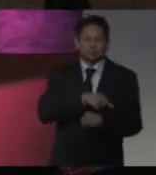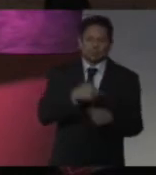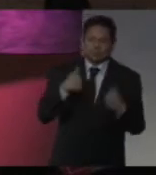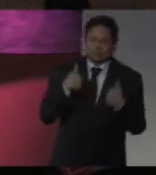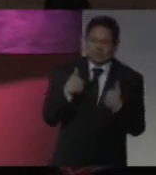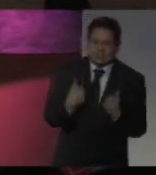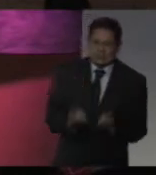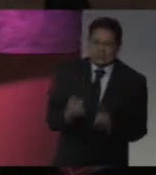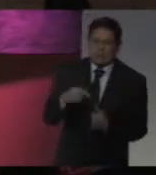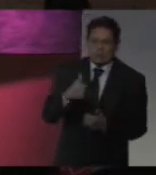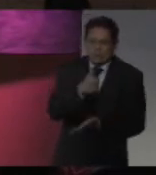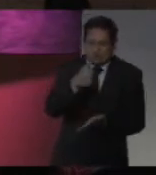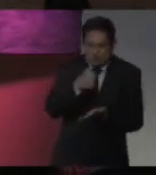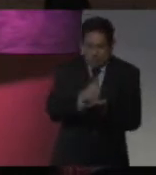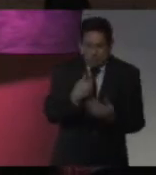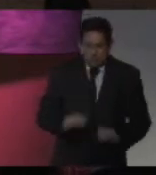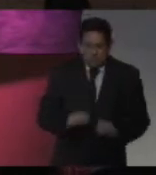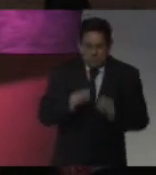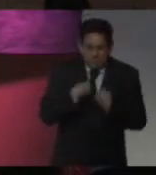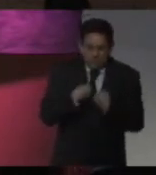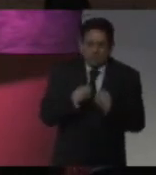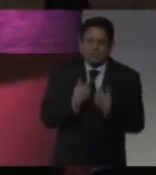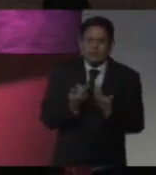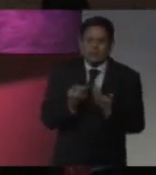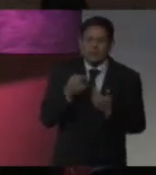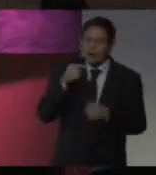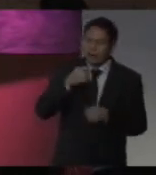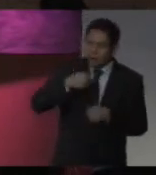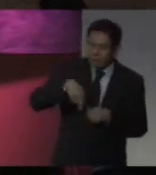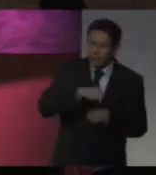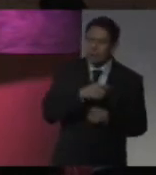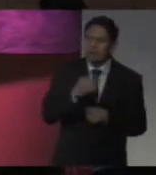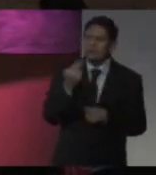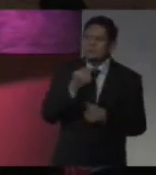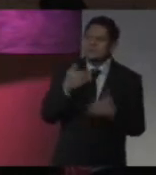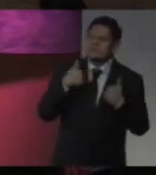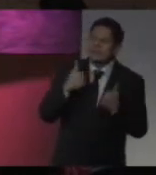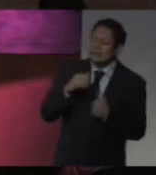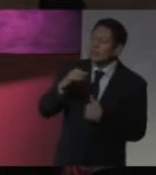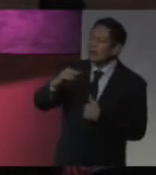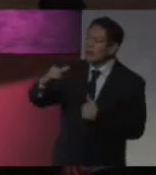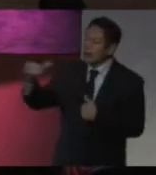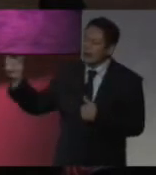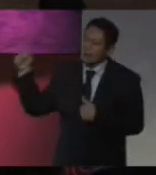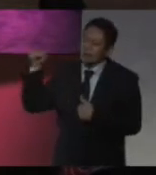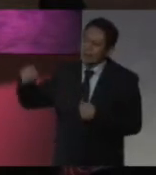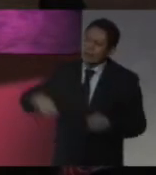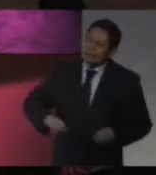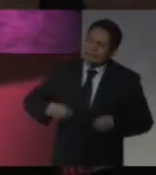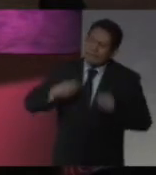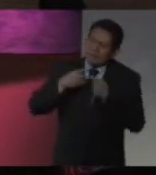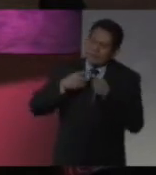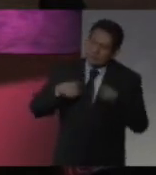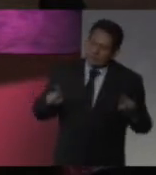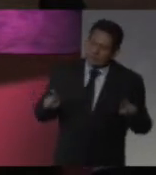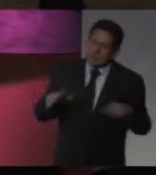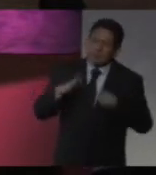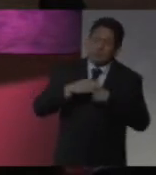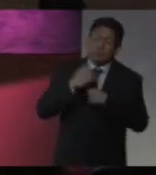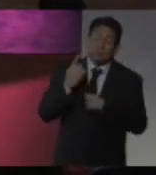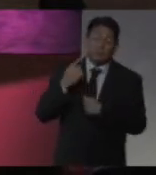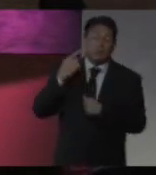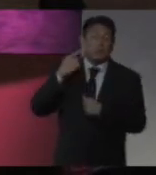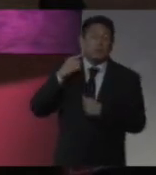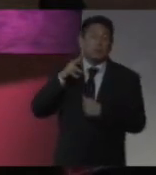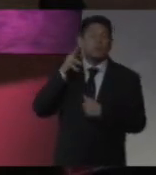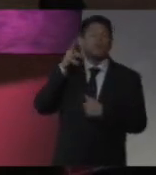estamos en las ciudades, ¿verdad? Para la gente urbana. ¿Por qué? Porque estamos viendo que el